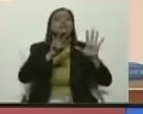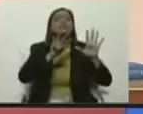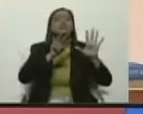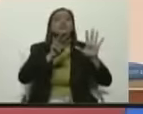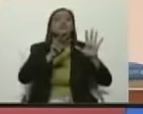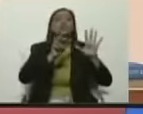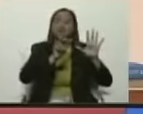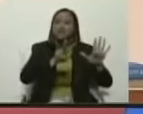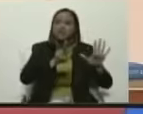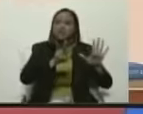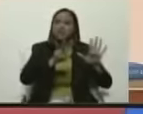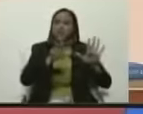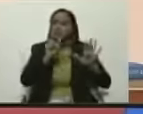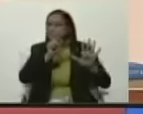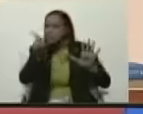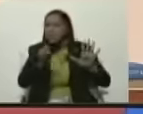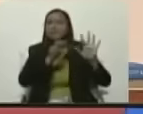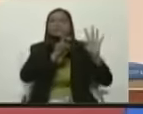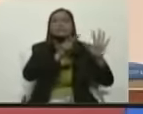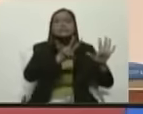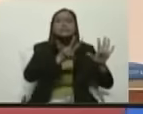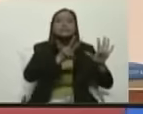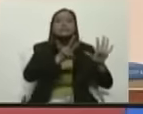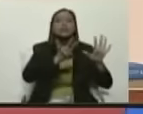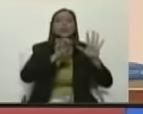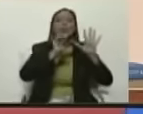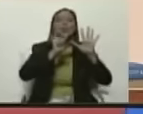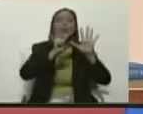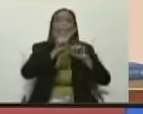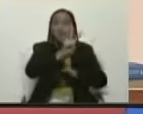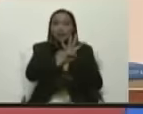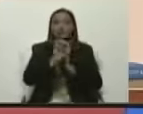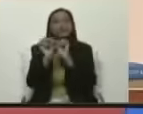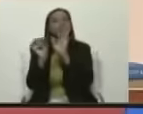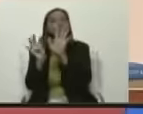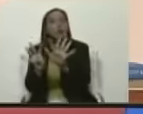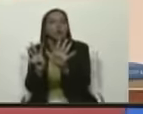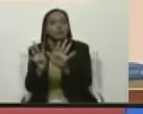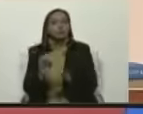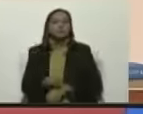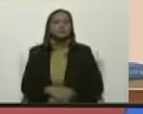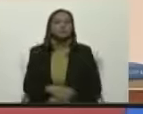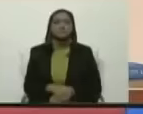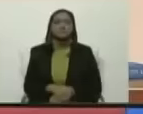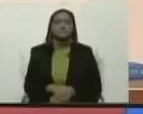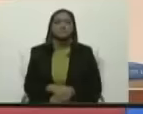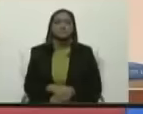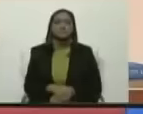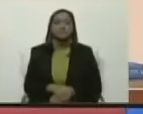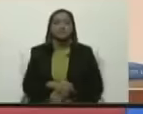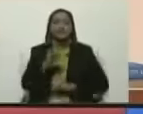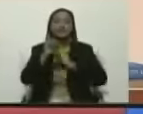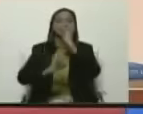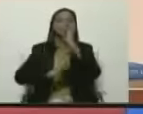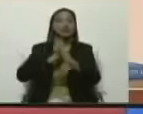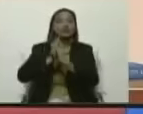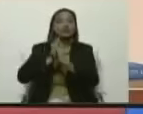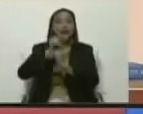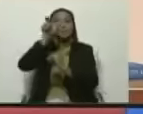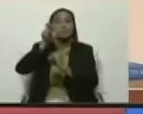787, ¿qué? 49, perdón, 749 observadores del mundo,